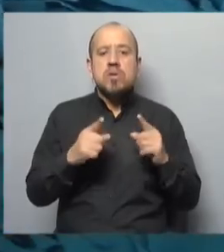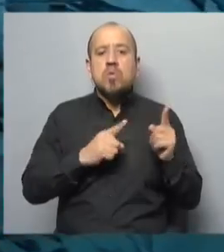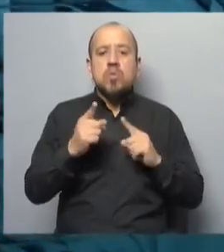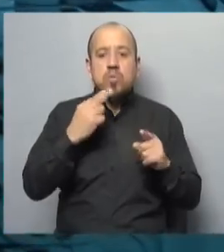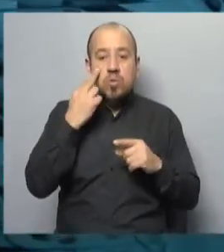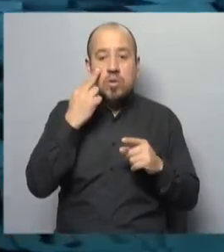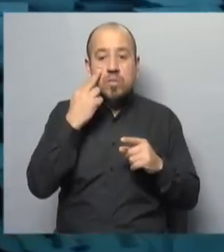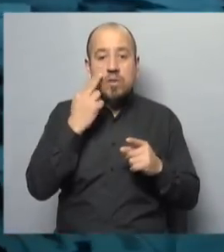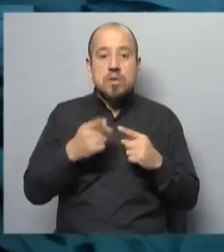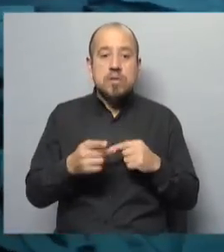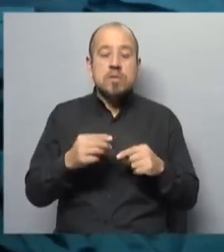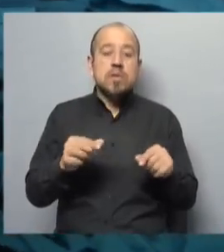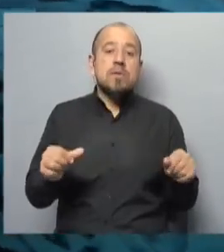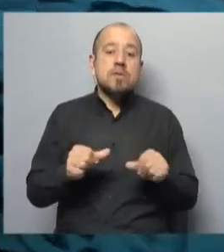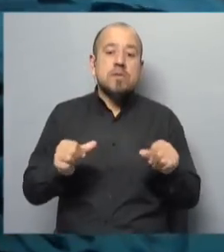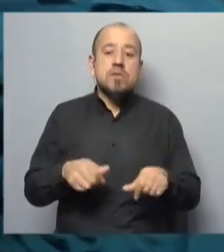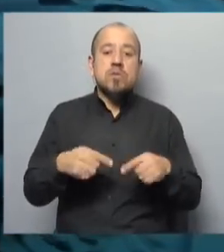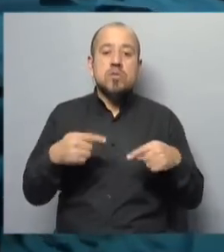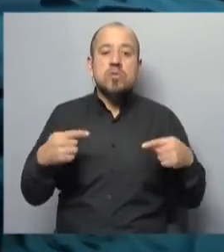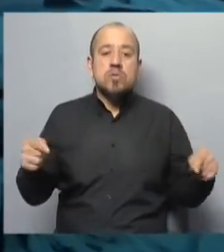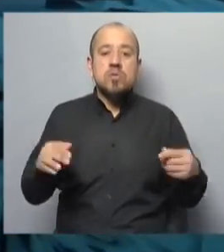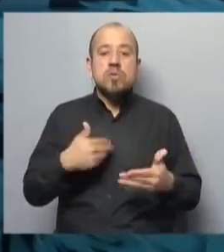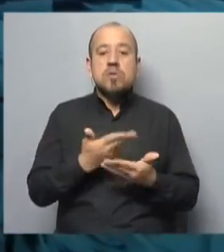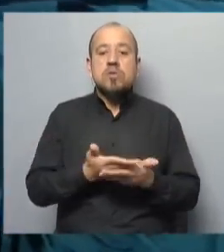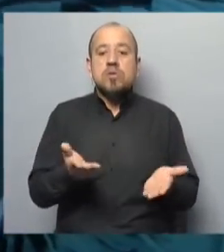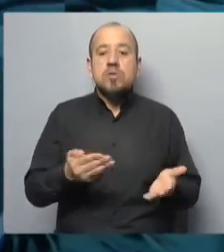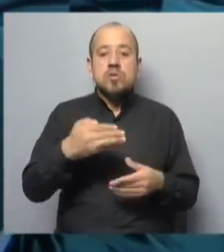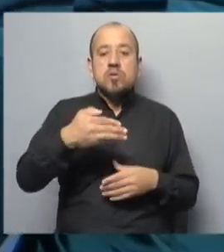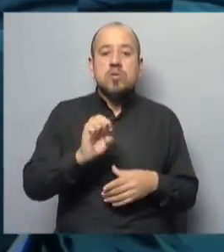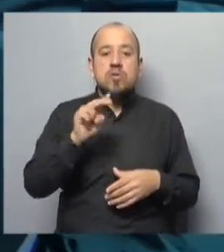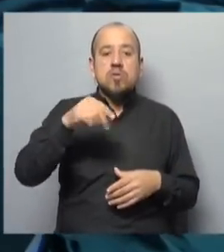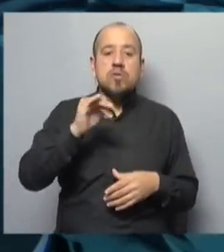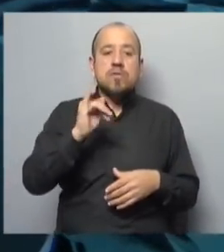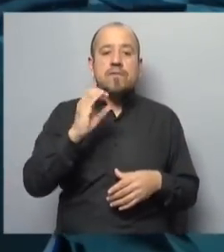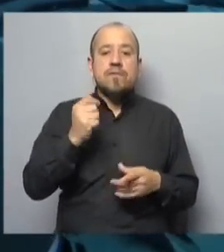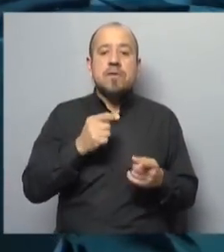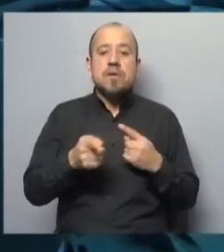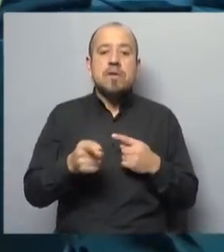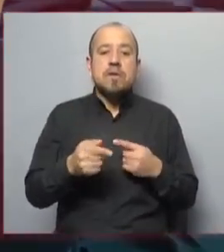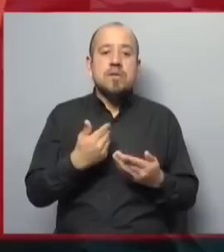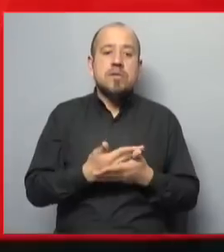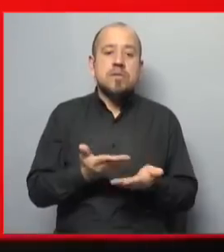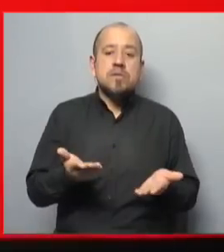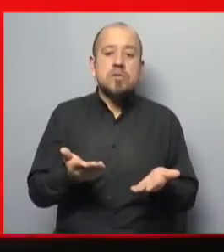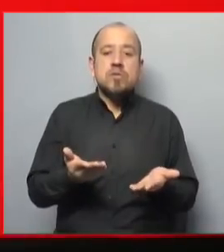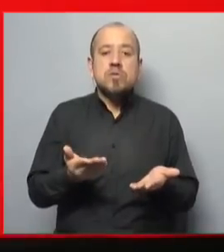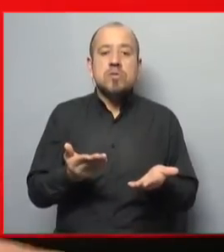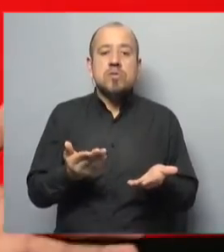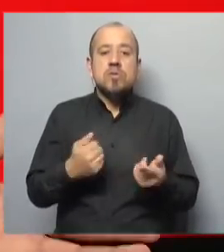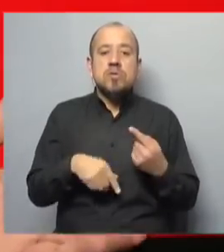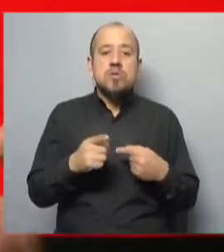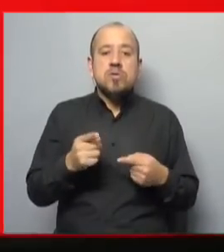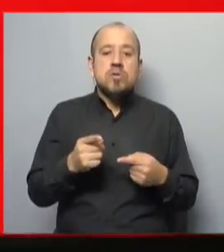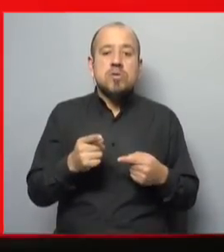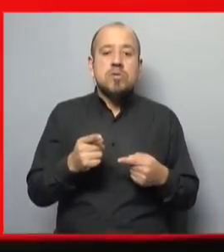bueno que te estaban haciendo cosas cuando presentó la gente benfica justamente es peleado beluso estamos estamos